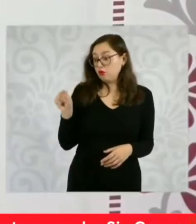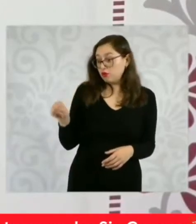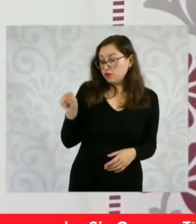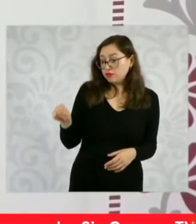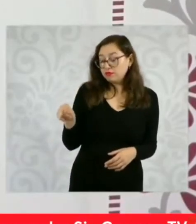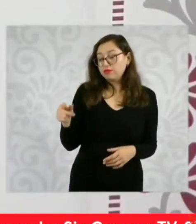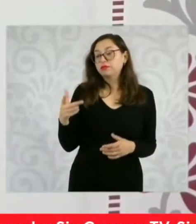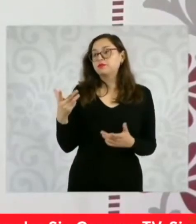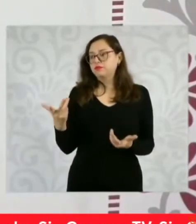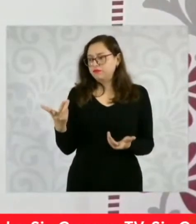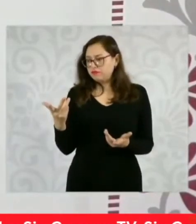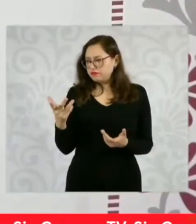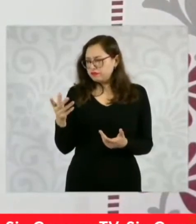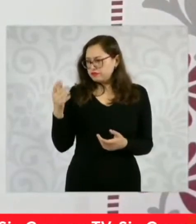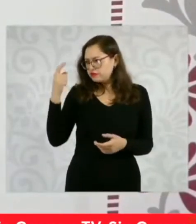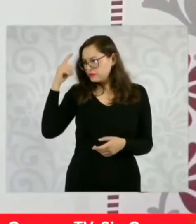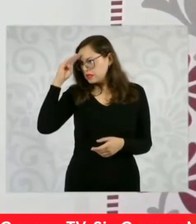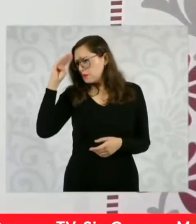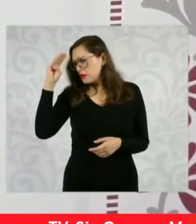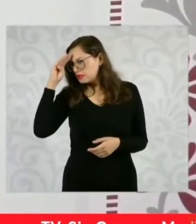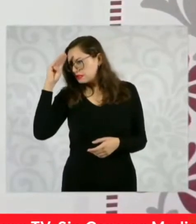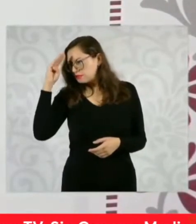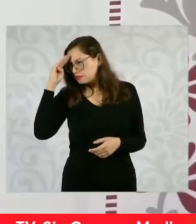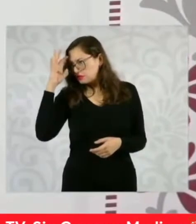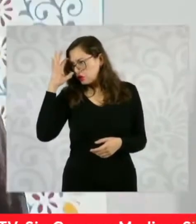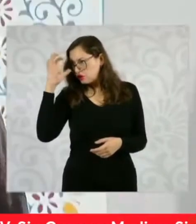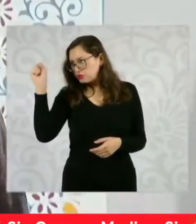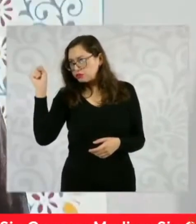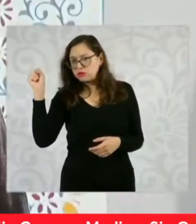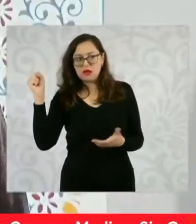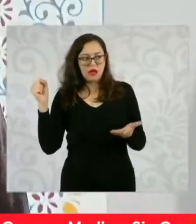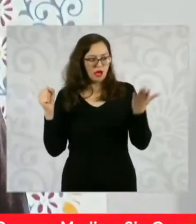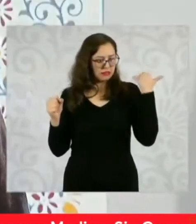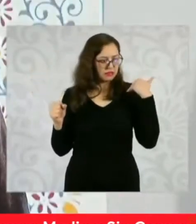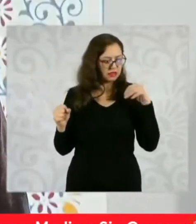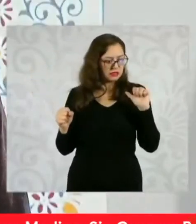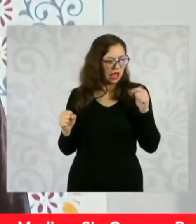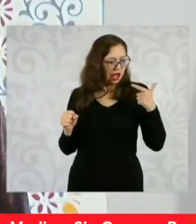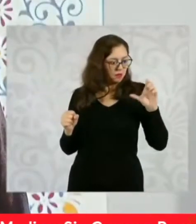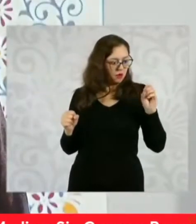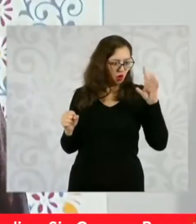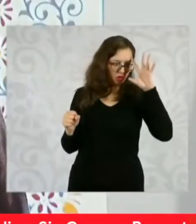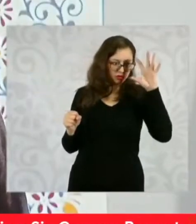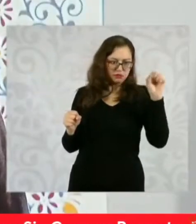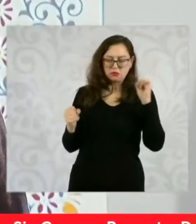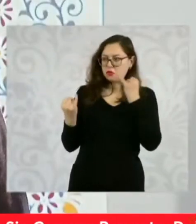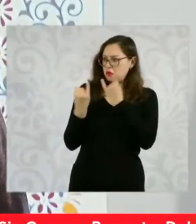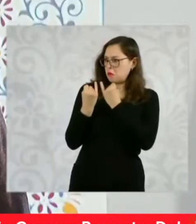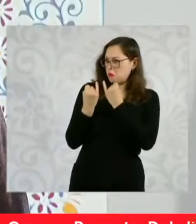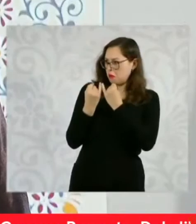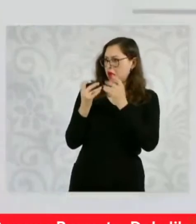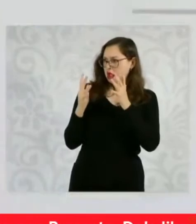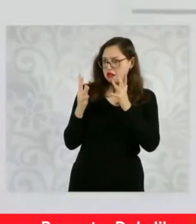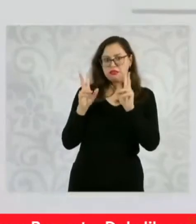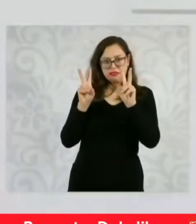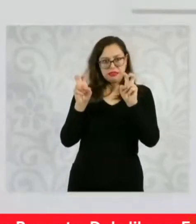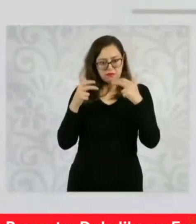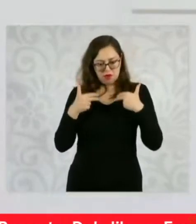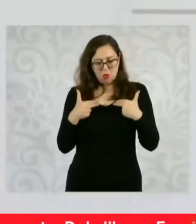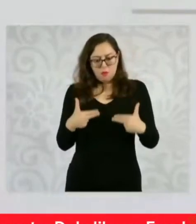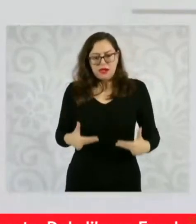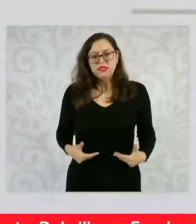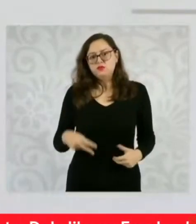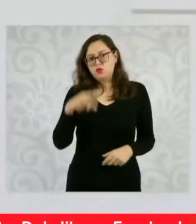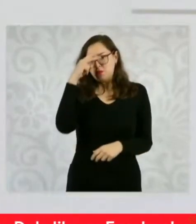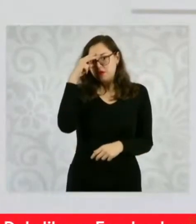presidente López Obrador hizo sobre el humanismo mexicano, ha destacado que sus principios implican